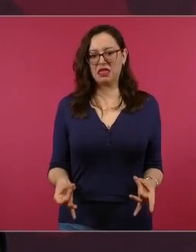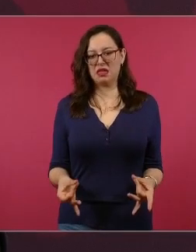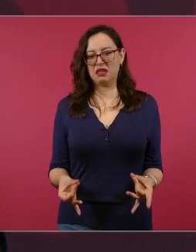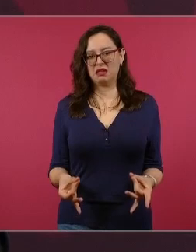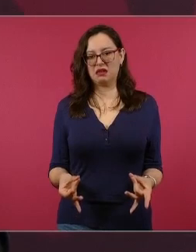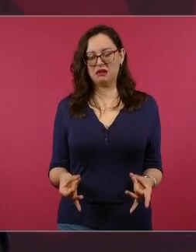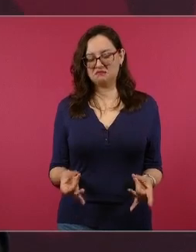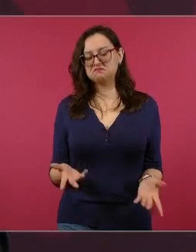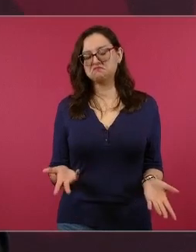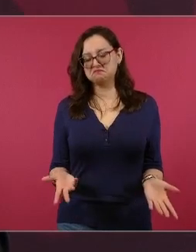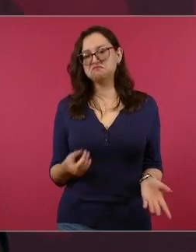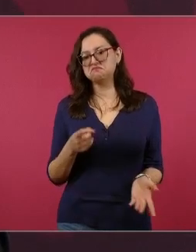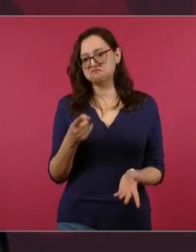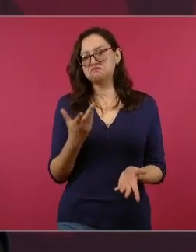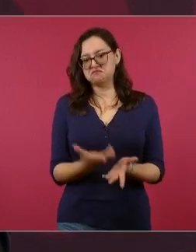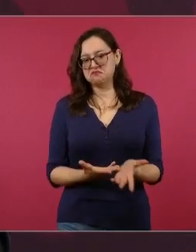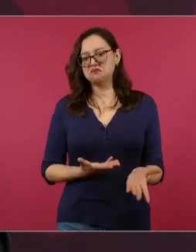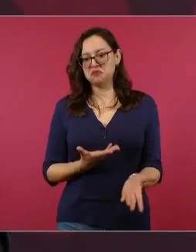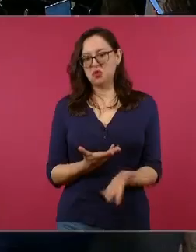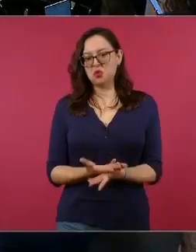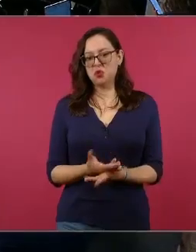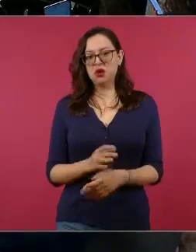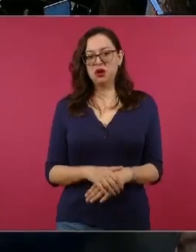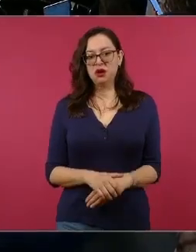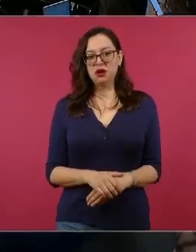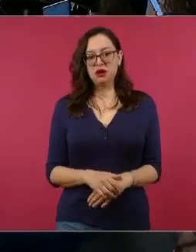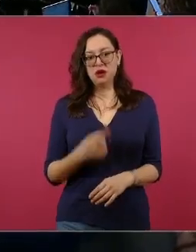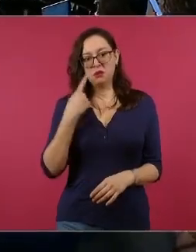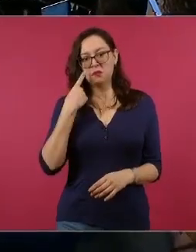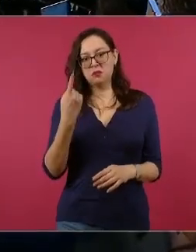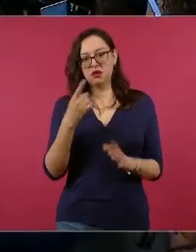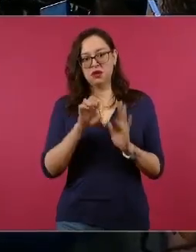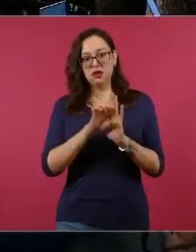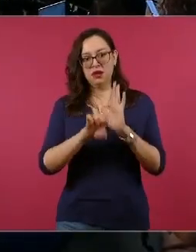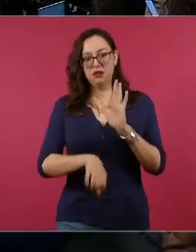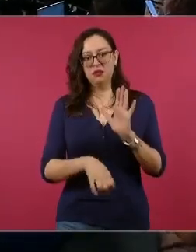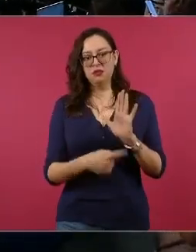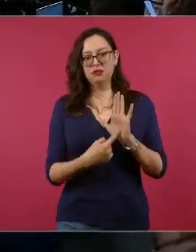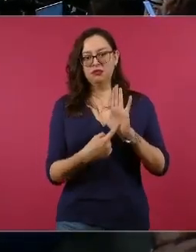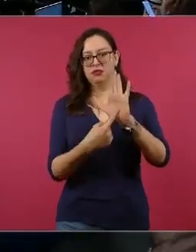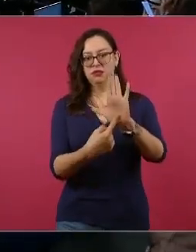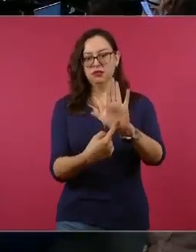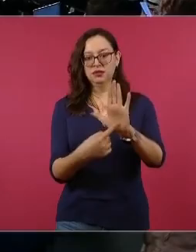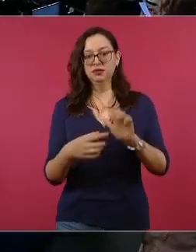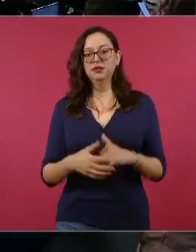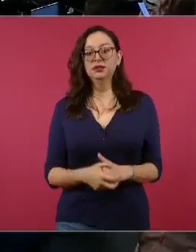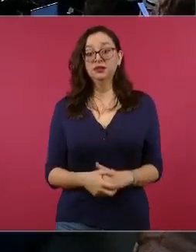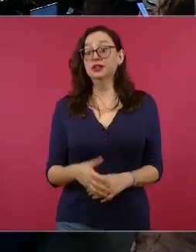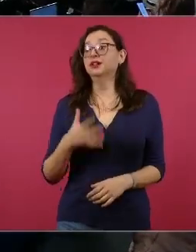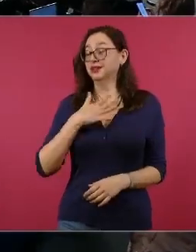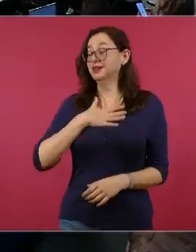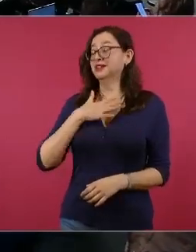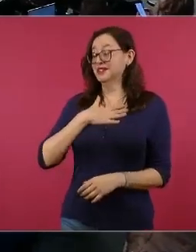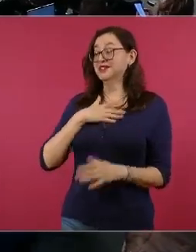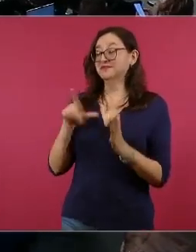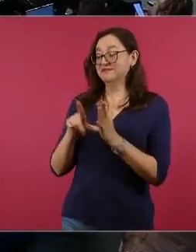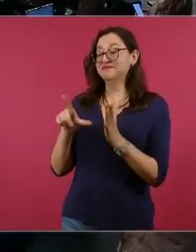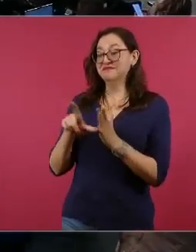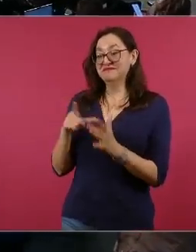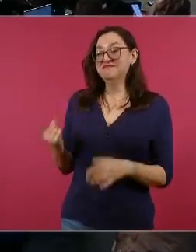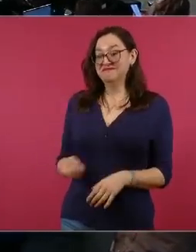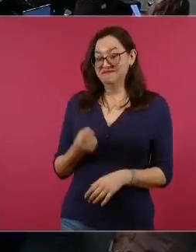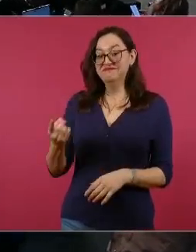como lo estás planteando. Aquí tenemos un ejemplo de una licencia permanente. Sí, yo tengo también la mía,